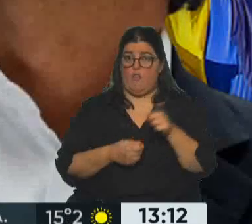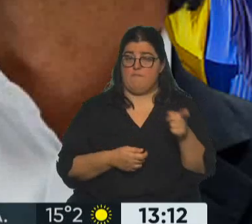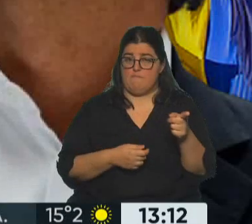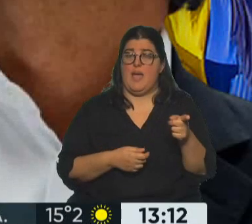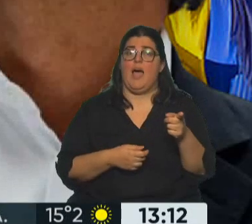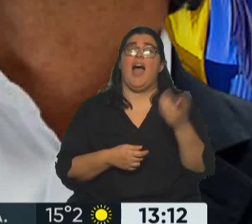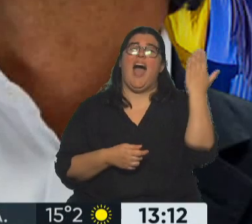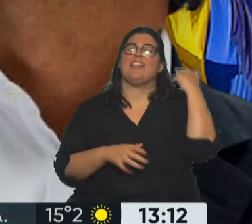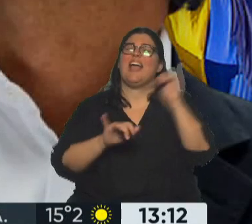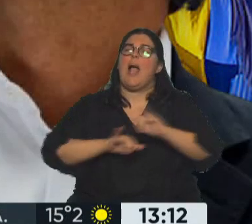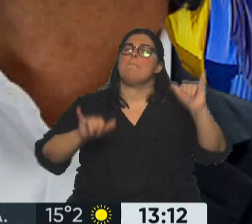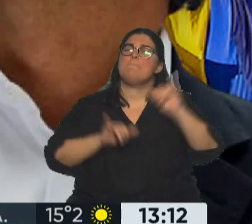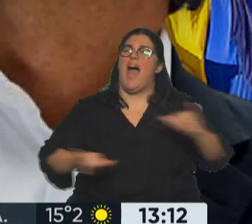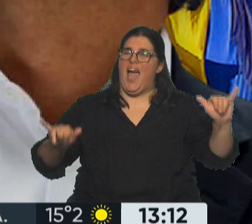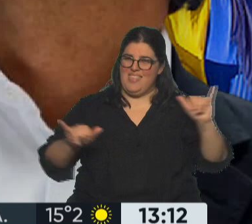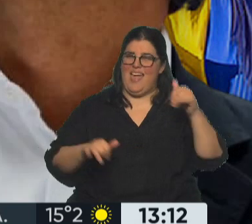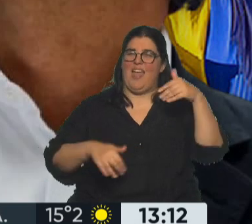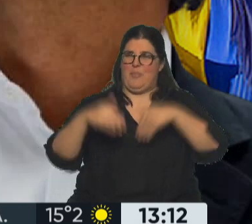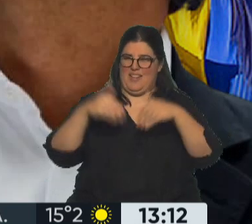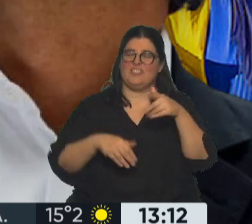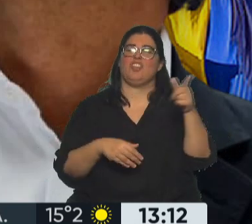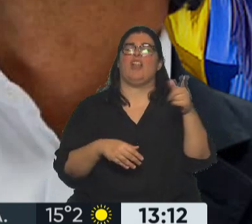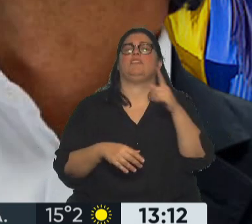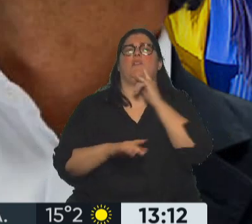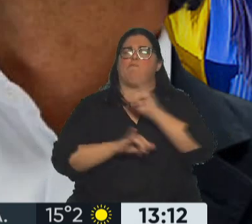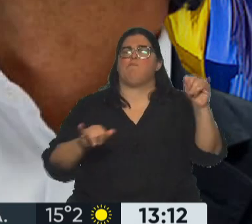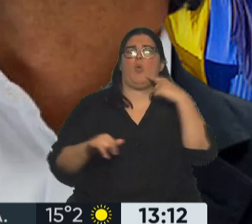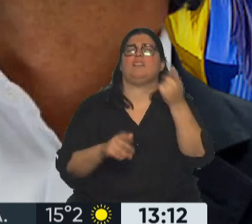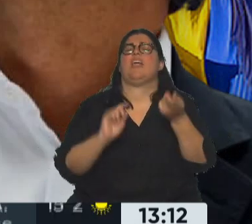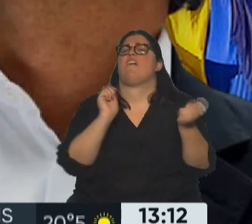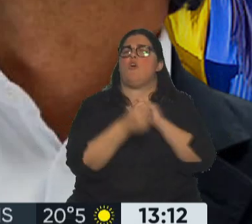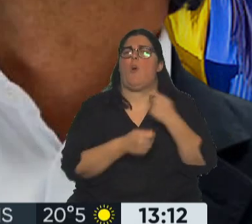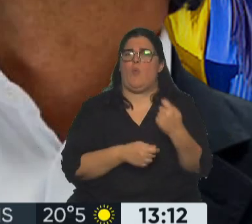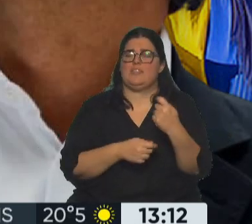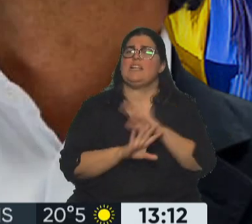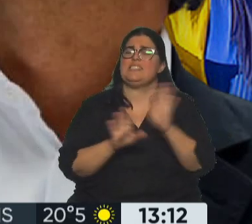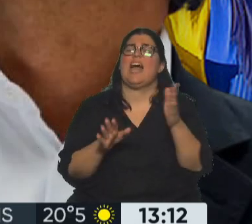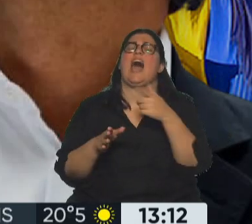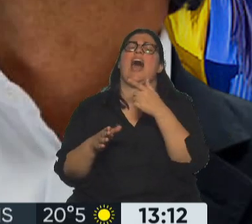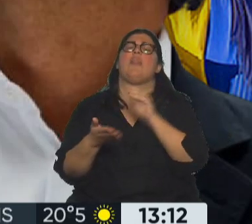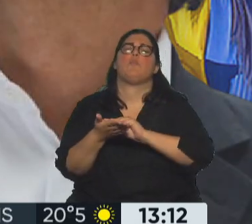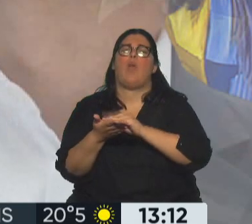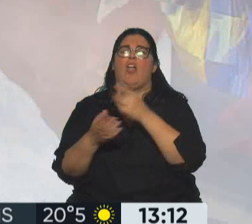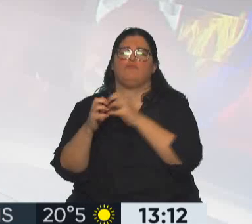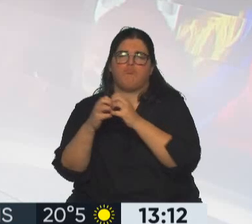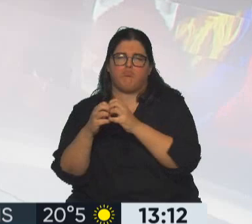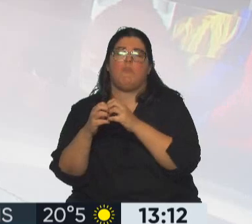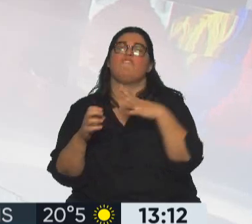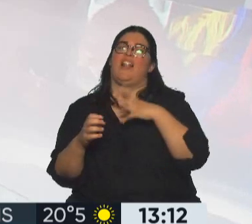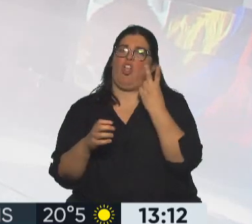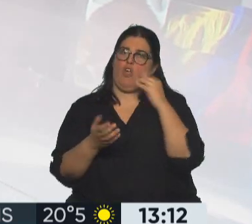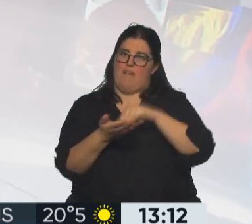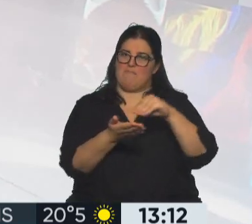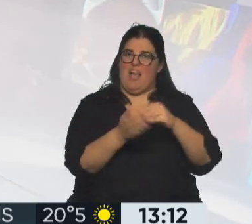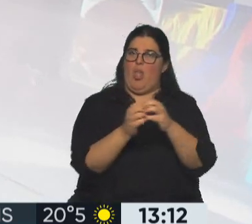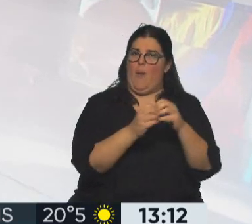anunciada en plena campaña por el propio presidente de Colombia fue debatida en el plenario de la Cámara de Representantes. Restan 2 debates en el